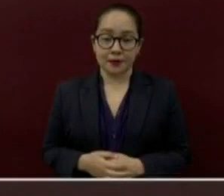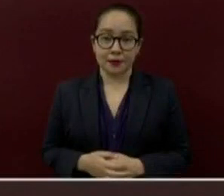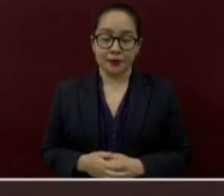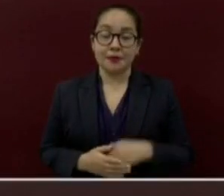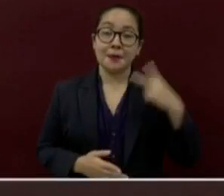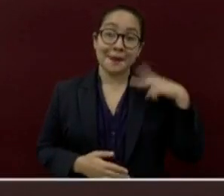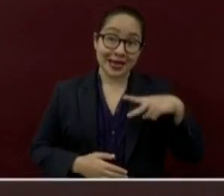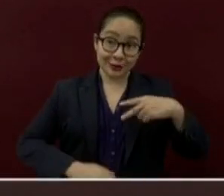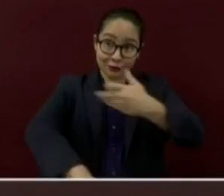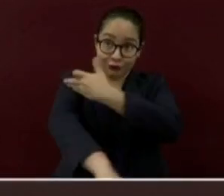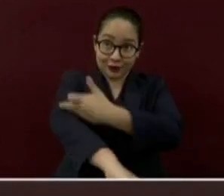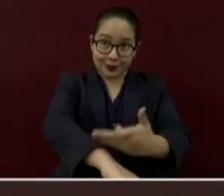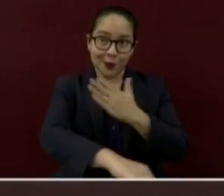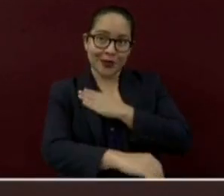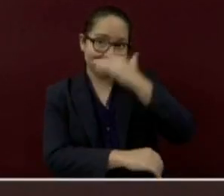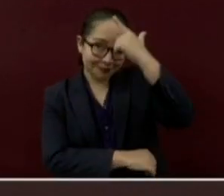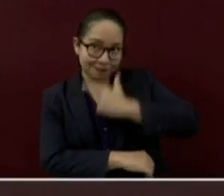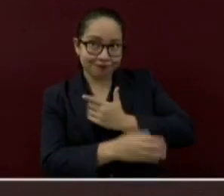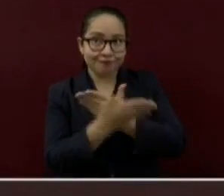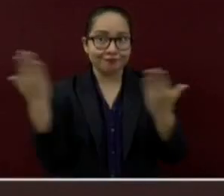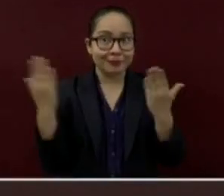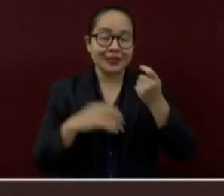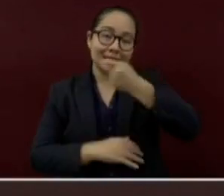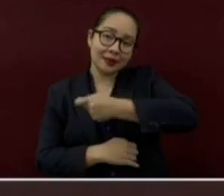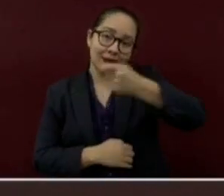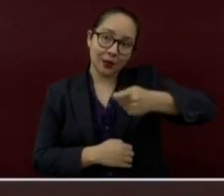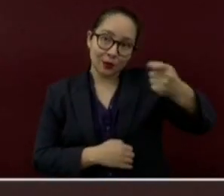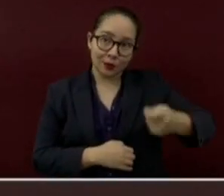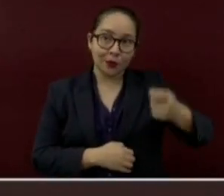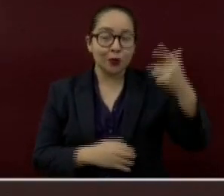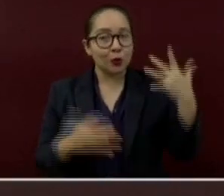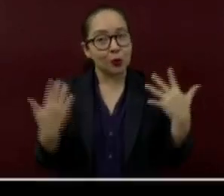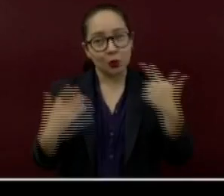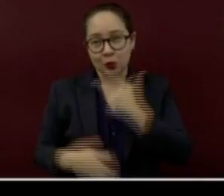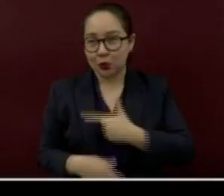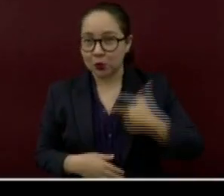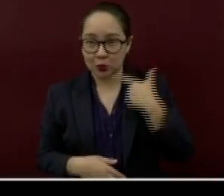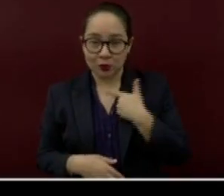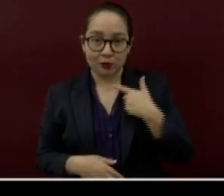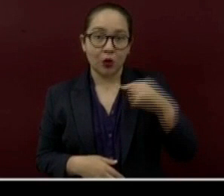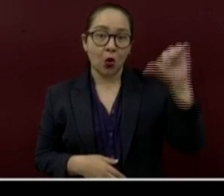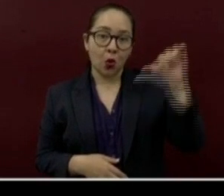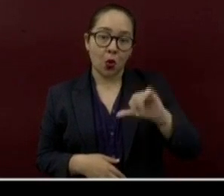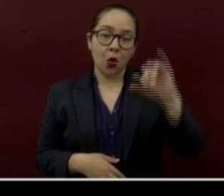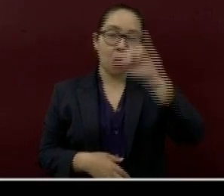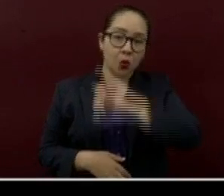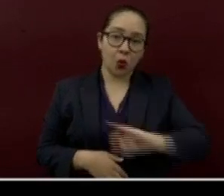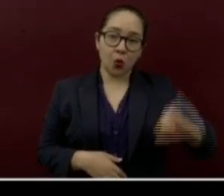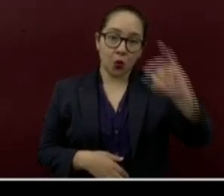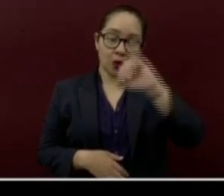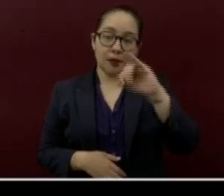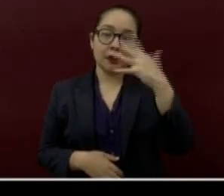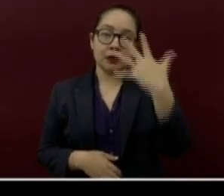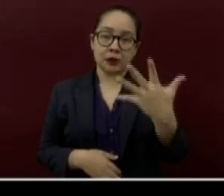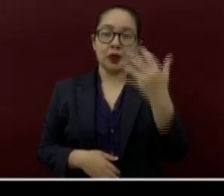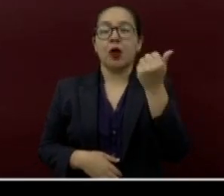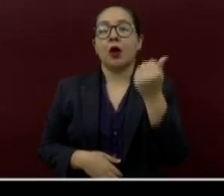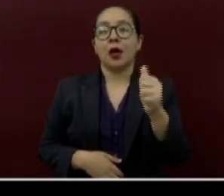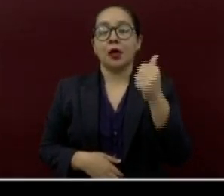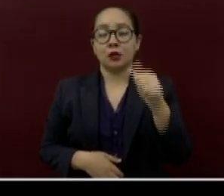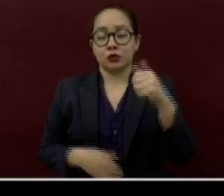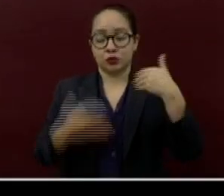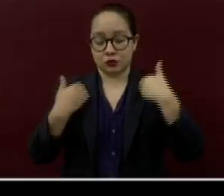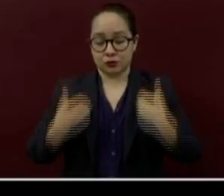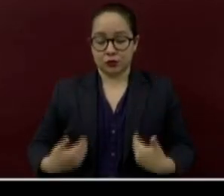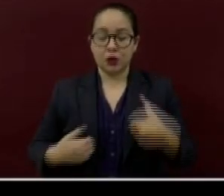familia veracruzana muy buenas noches los saludamos con mucho gusto en este jueves 5 de agosto un servidor